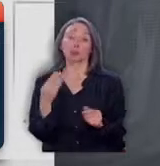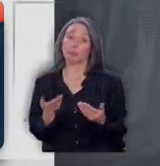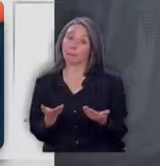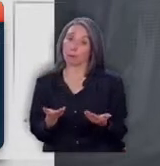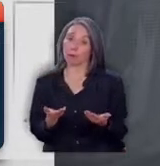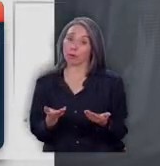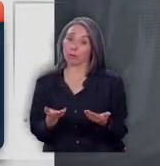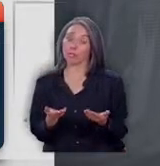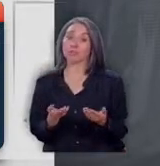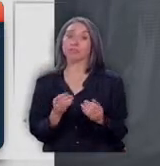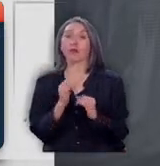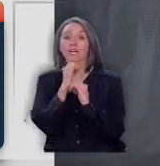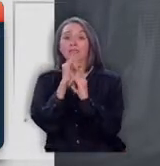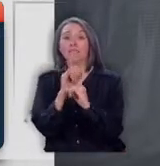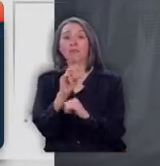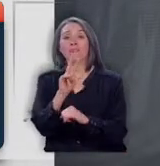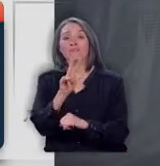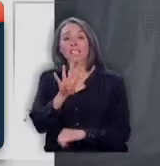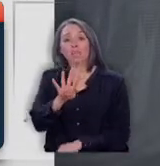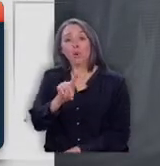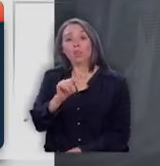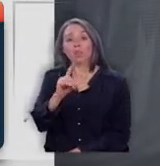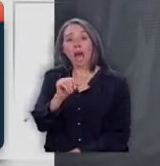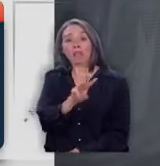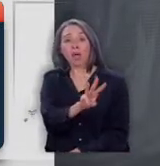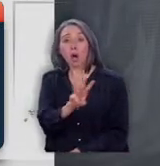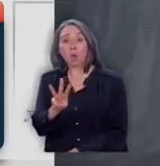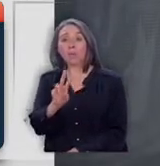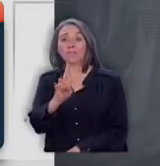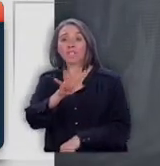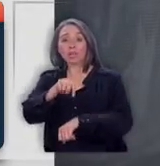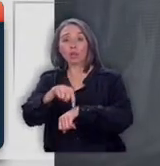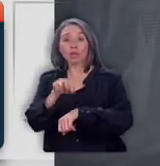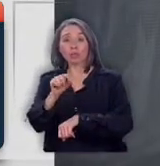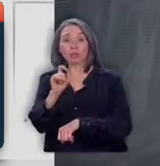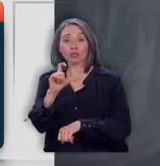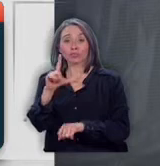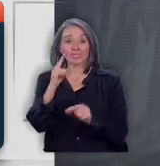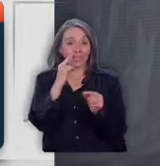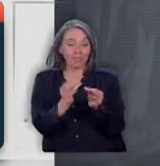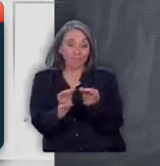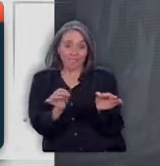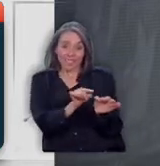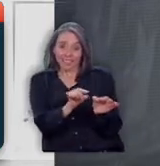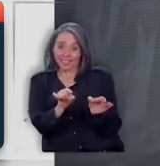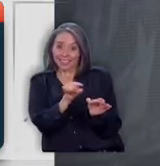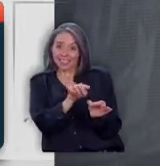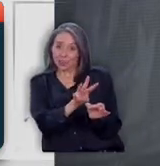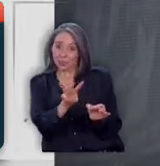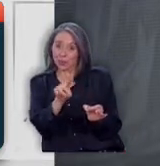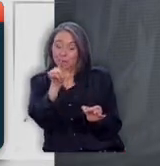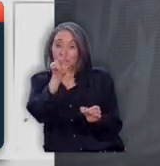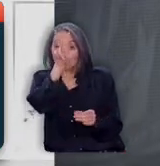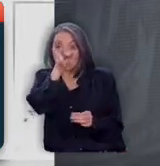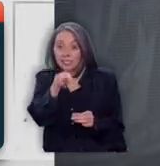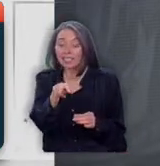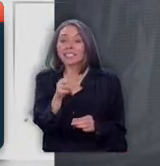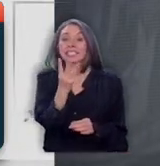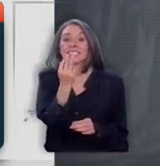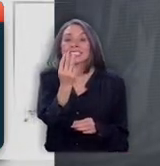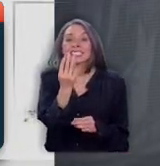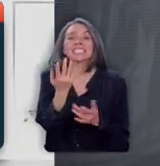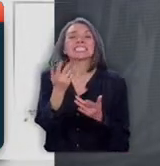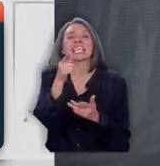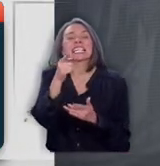eso que en la sección 24 datas de nuestro portal de noticias 24horas.cl usted podrá encontrar los 13